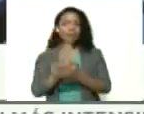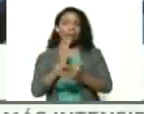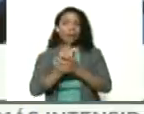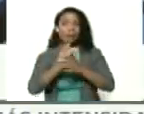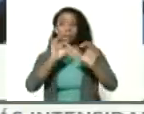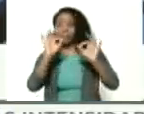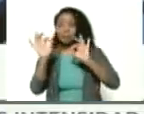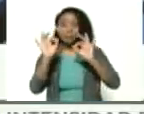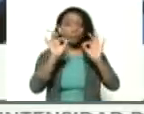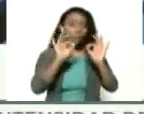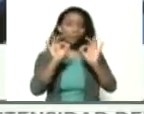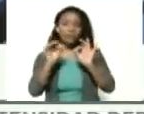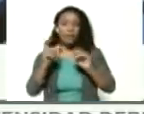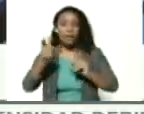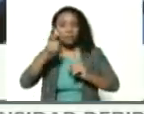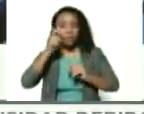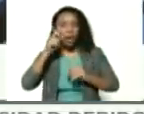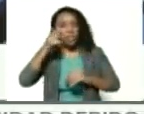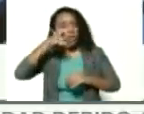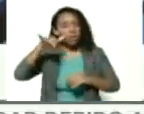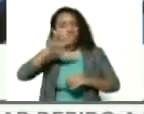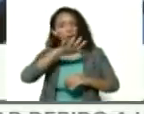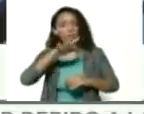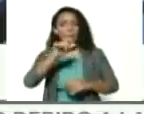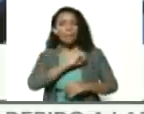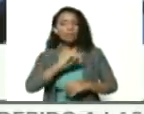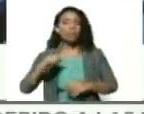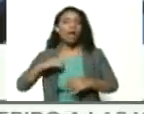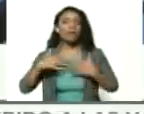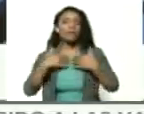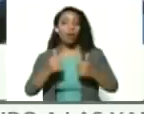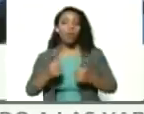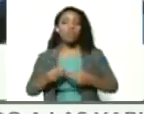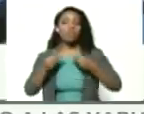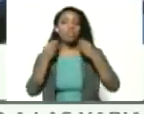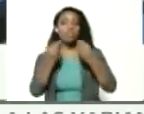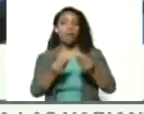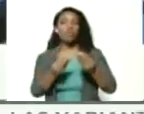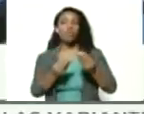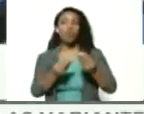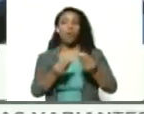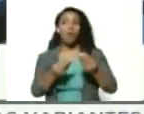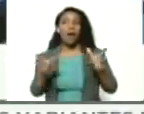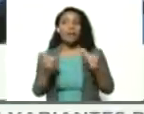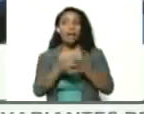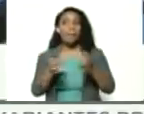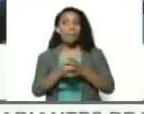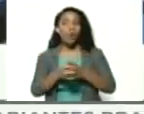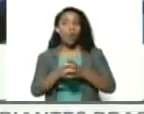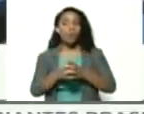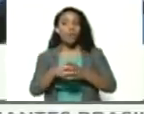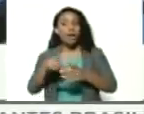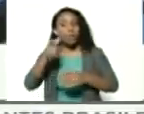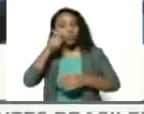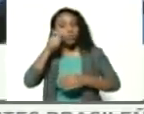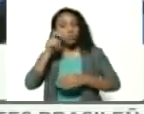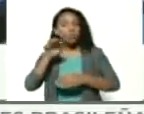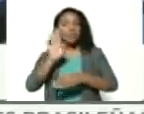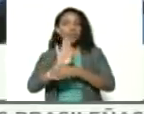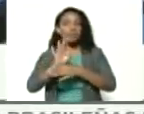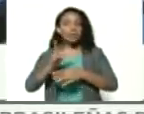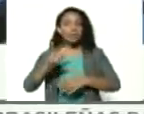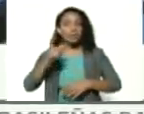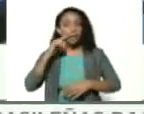alerta por la seguridad de nuestro personal de salud, garantizará el equipo de bioseguridad para nuestros héroes